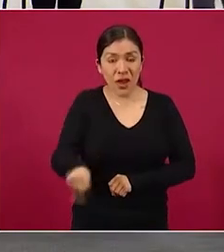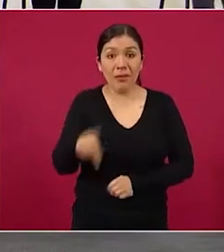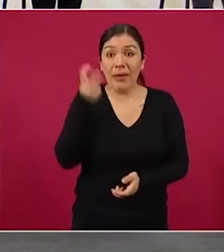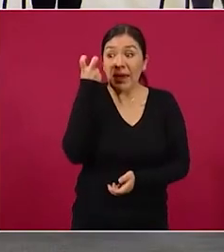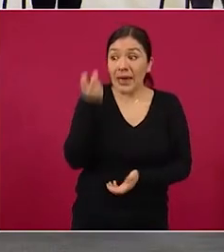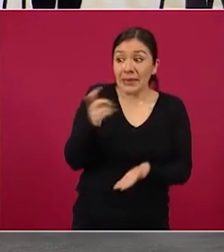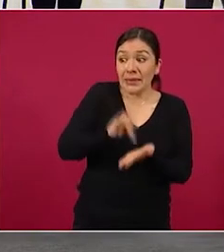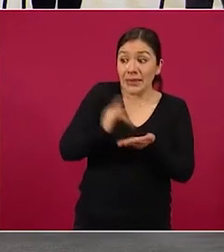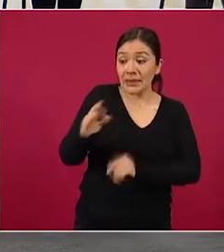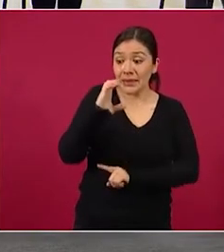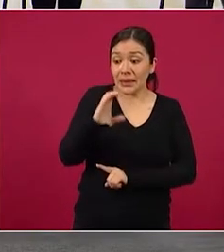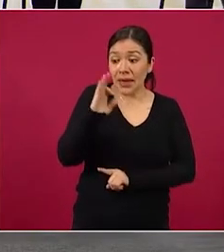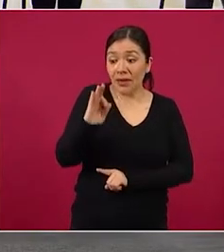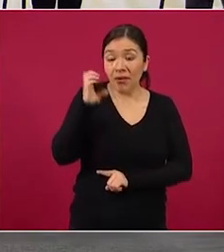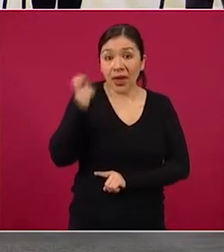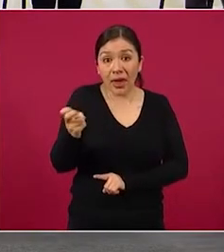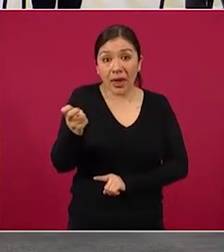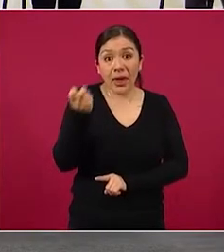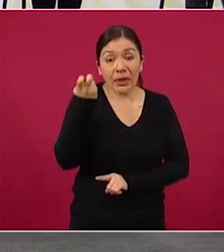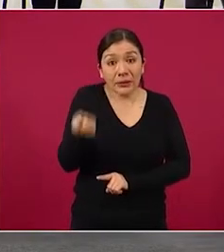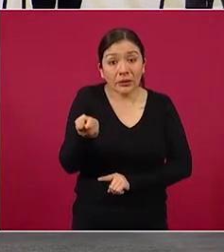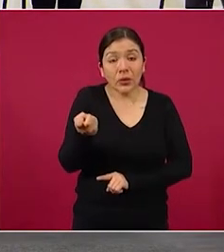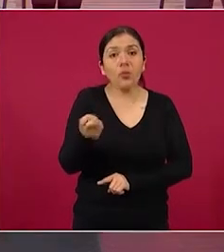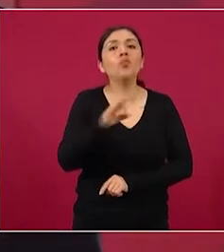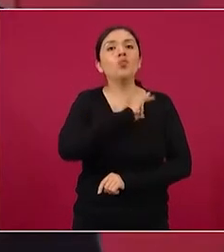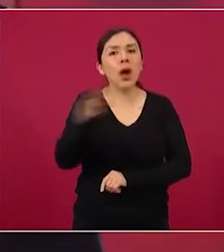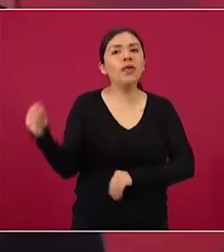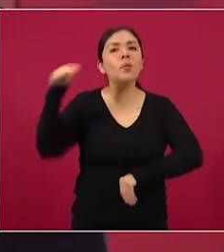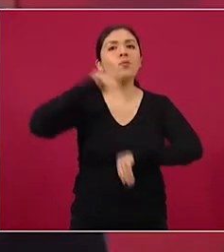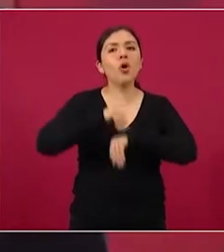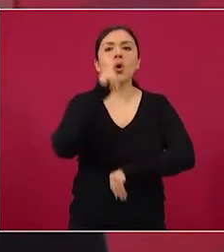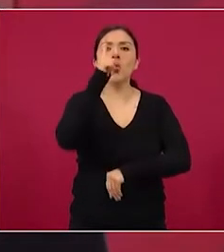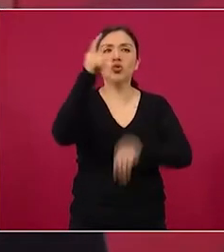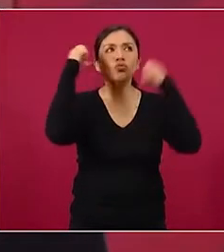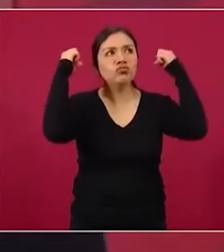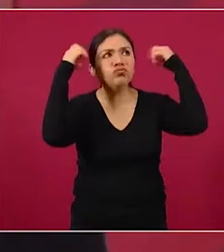esa empresa pública se electrificó México